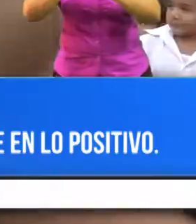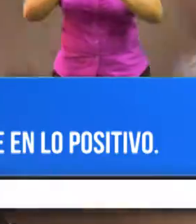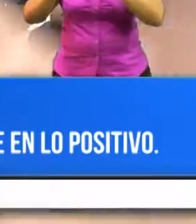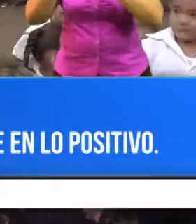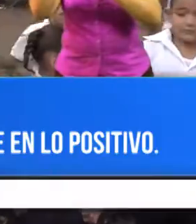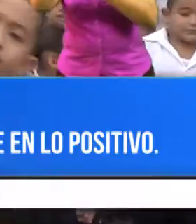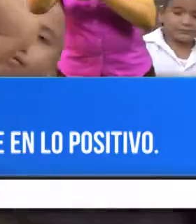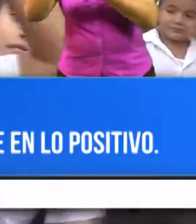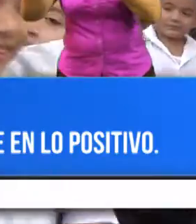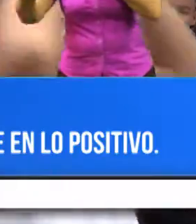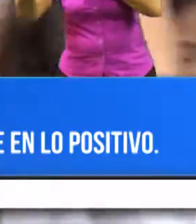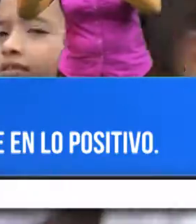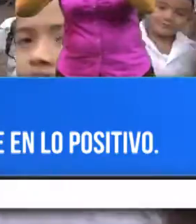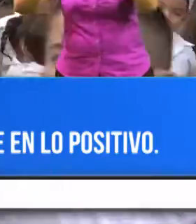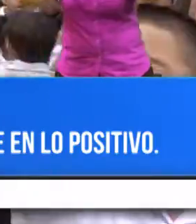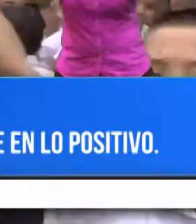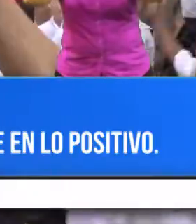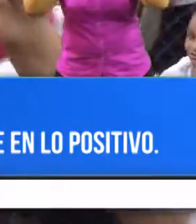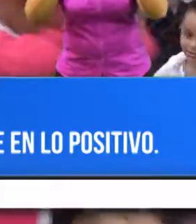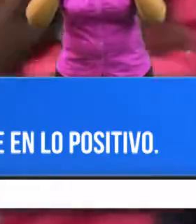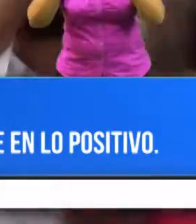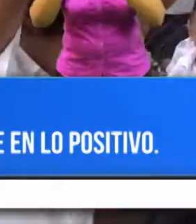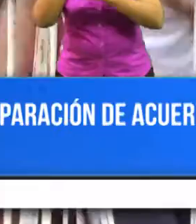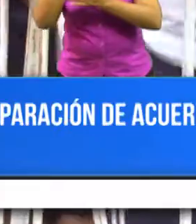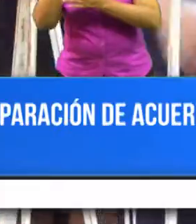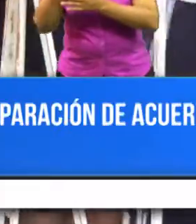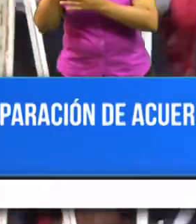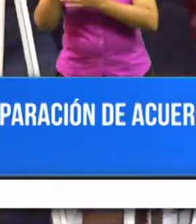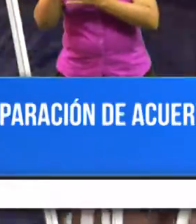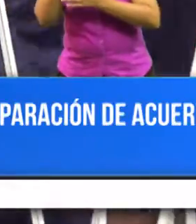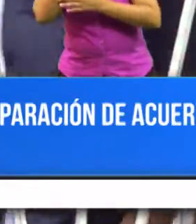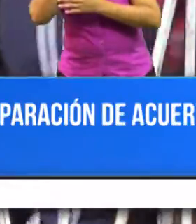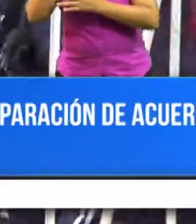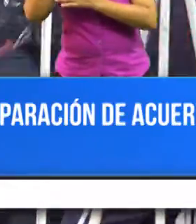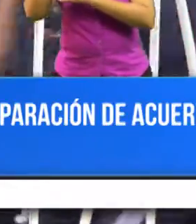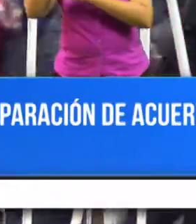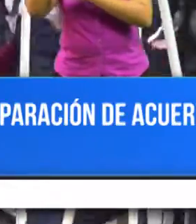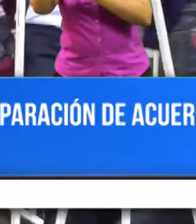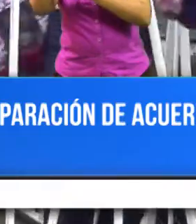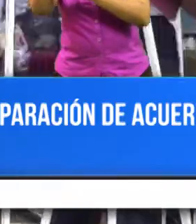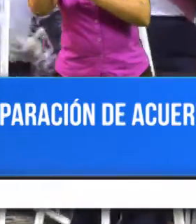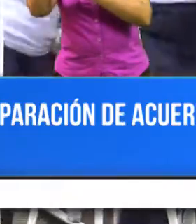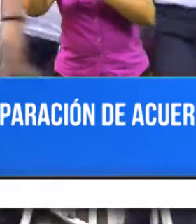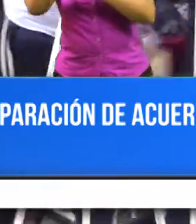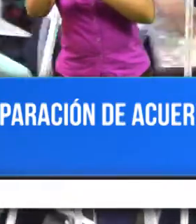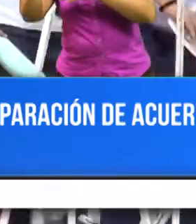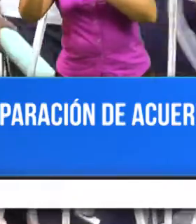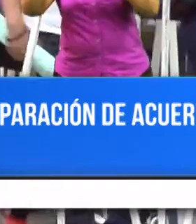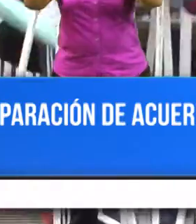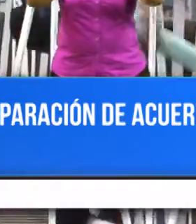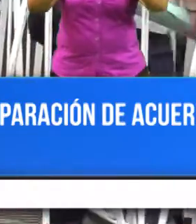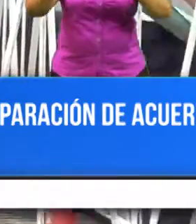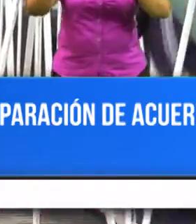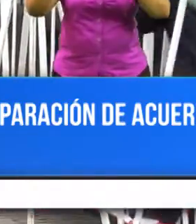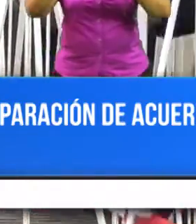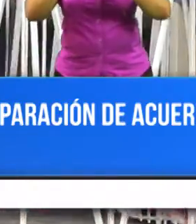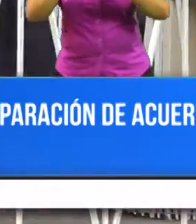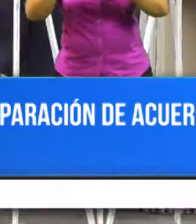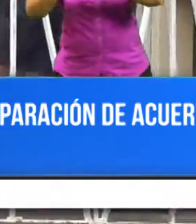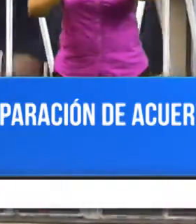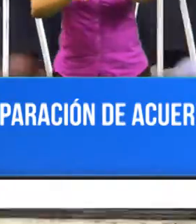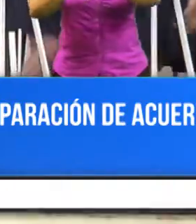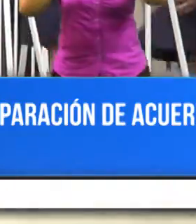conversemos con ellos y enfoquémonos en lo positivo. Con adolescentes, por ejemplo, los chicos son capaces de expresar